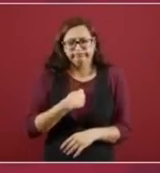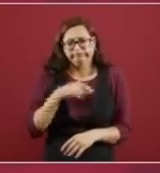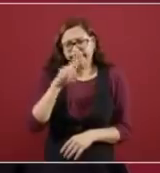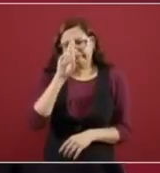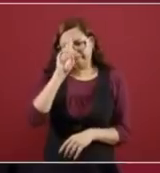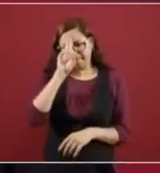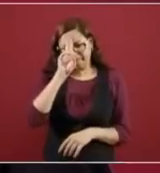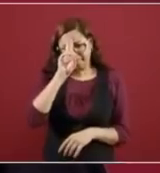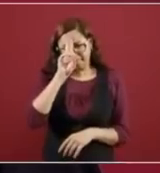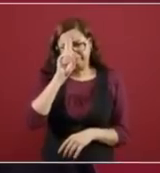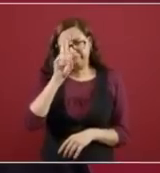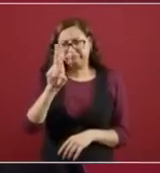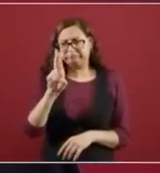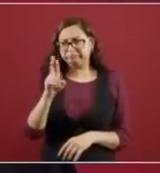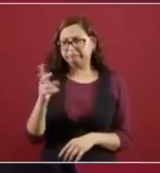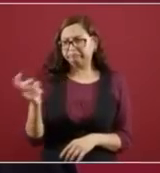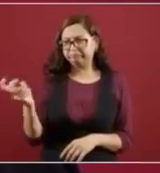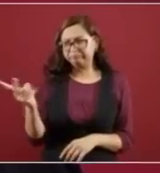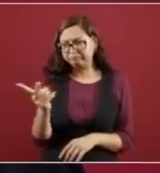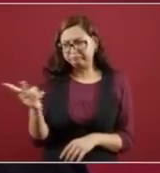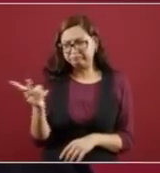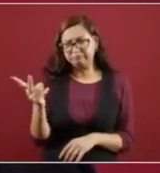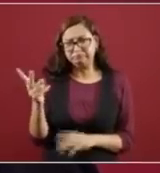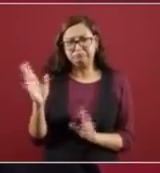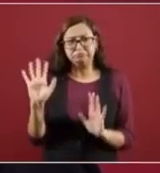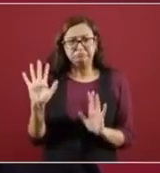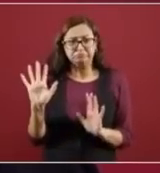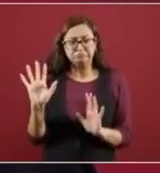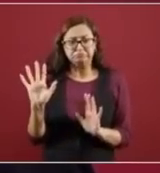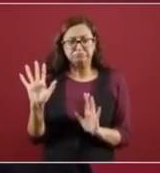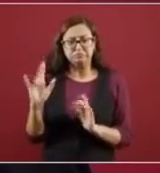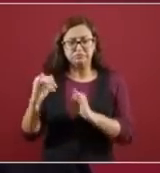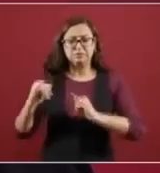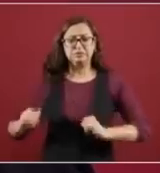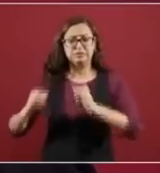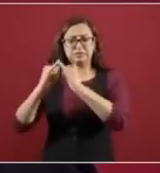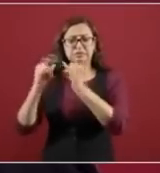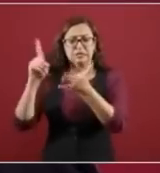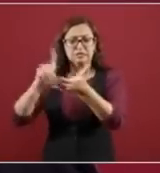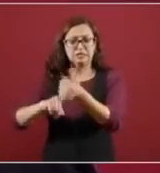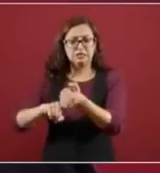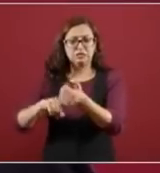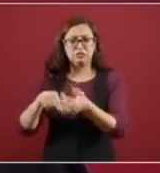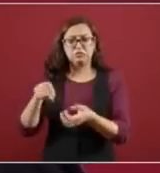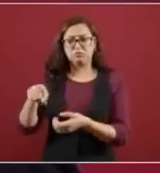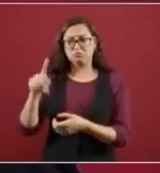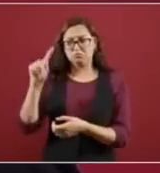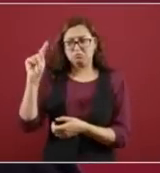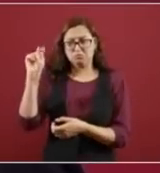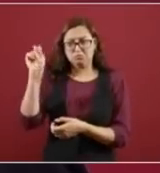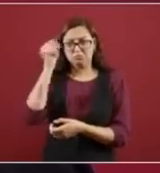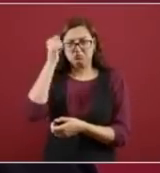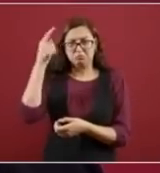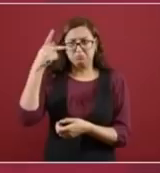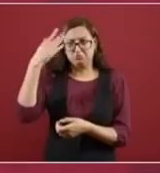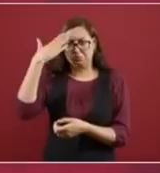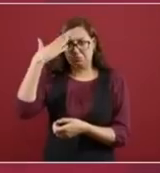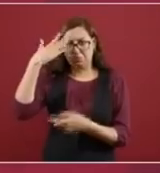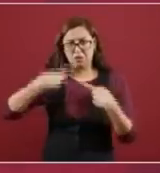ese trabajo de los técnicos de la Secretaría de Hacienda,